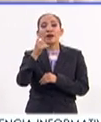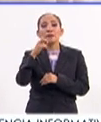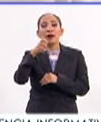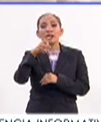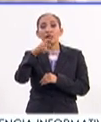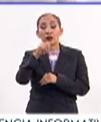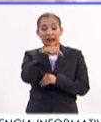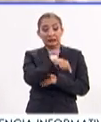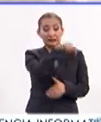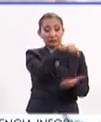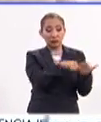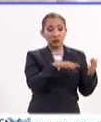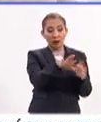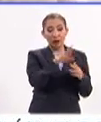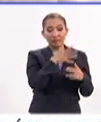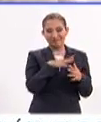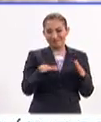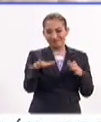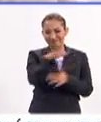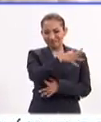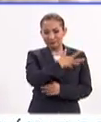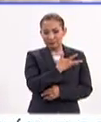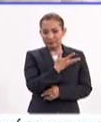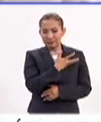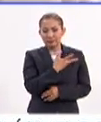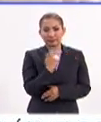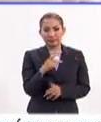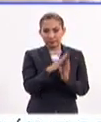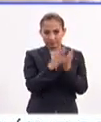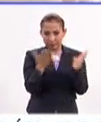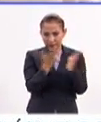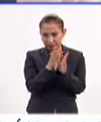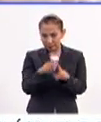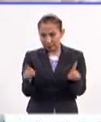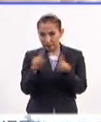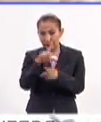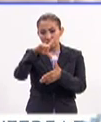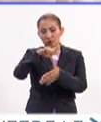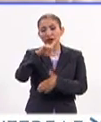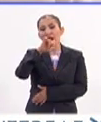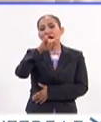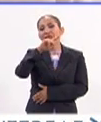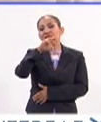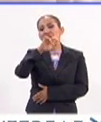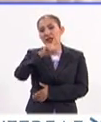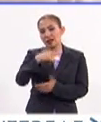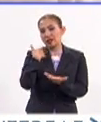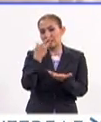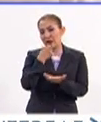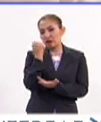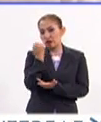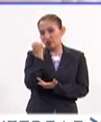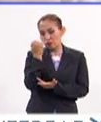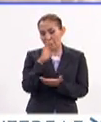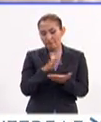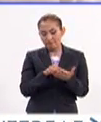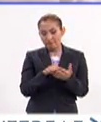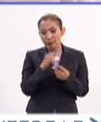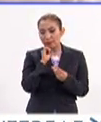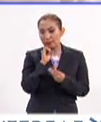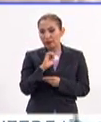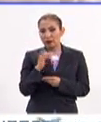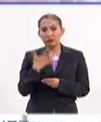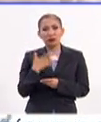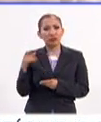Martínez. El santuario contiene lo que son libros todavía en latín, lo que que es el museo, perdón, contiene libros en latín, y